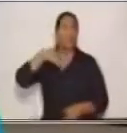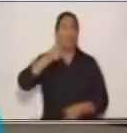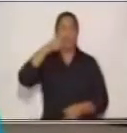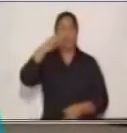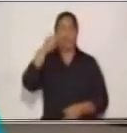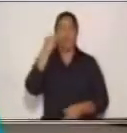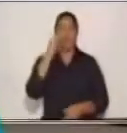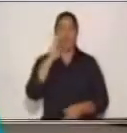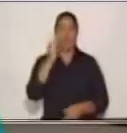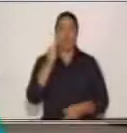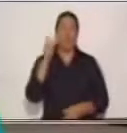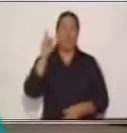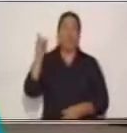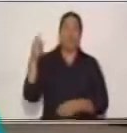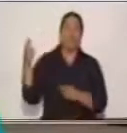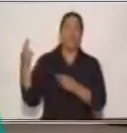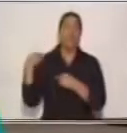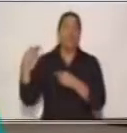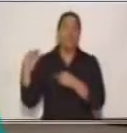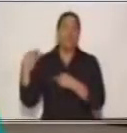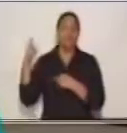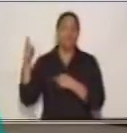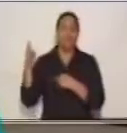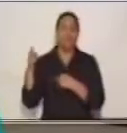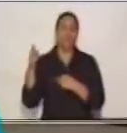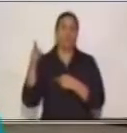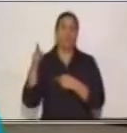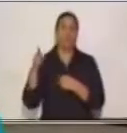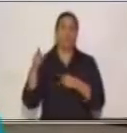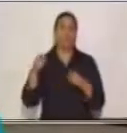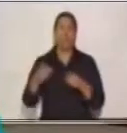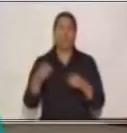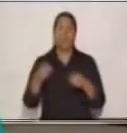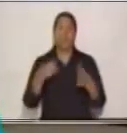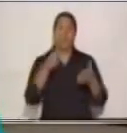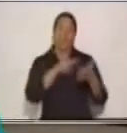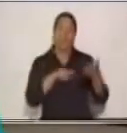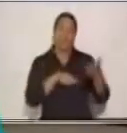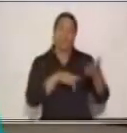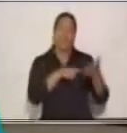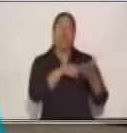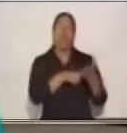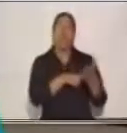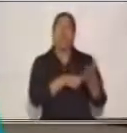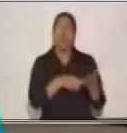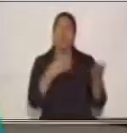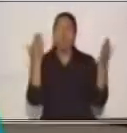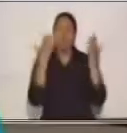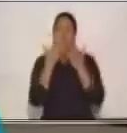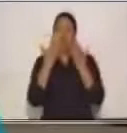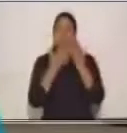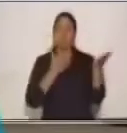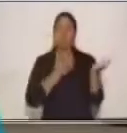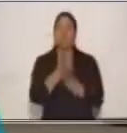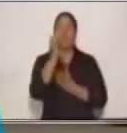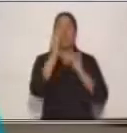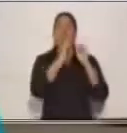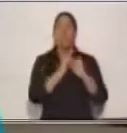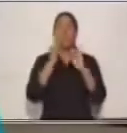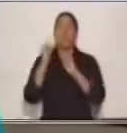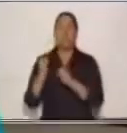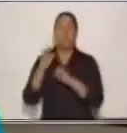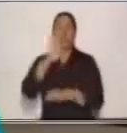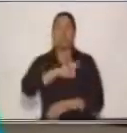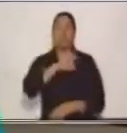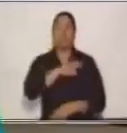que se encarga de estudiar todos los derechos individuales y sociales de los seres humanos.